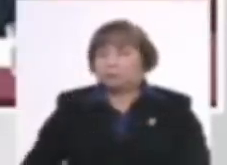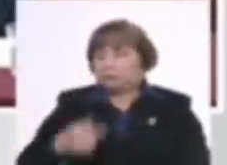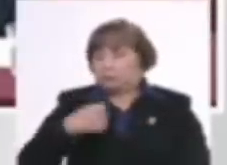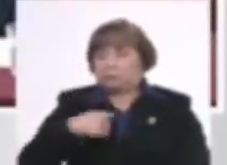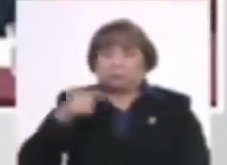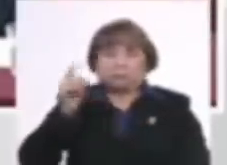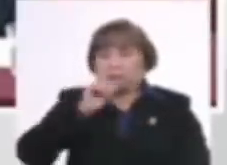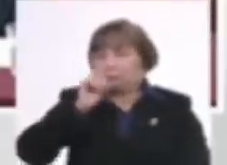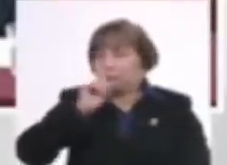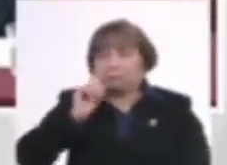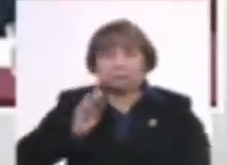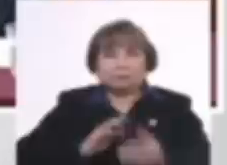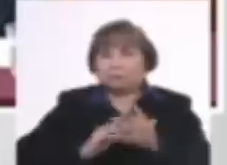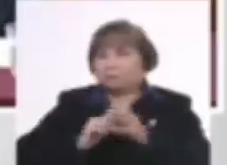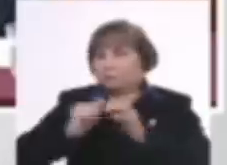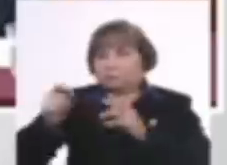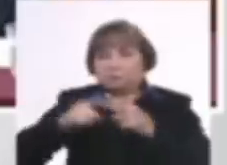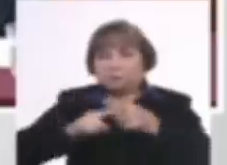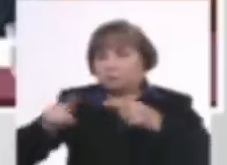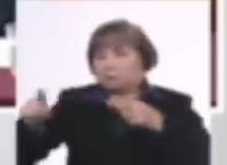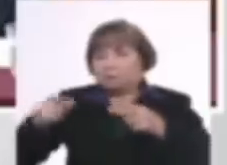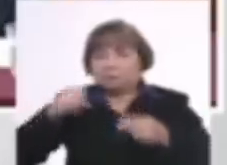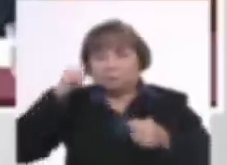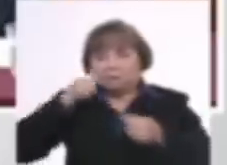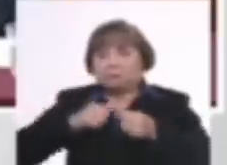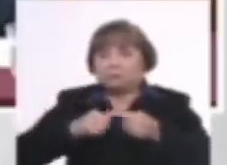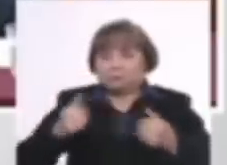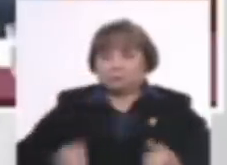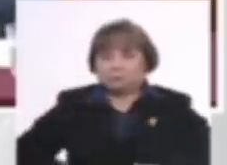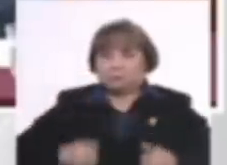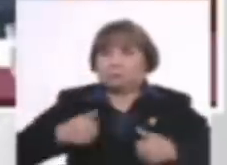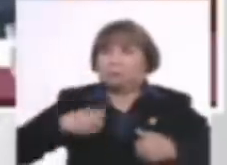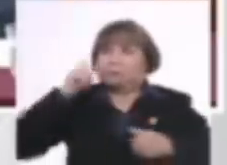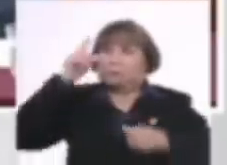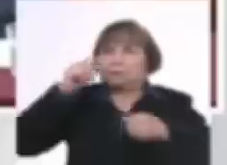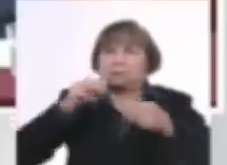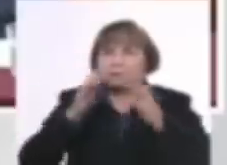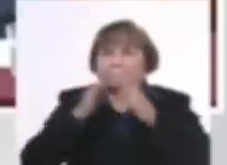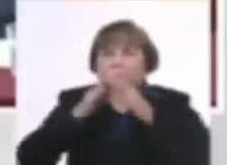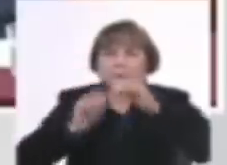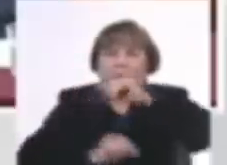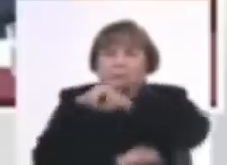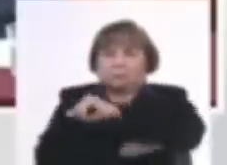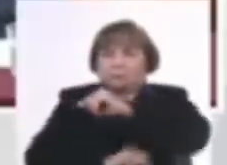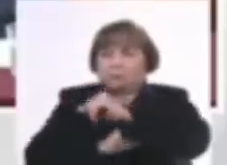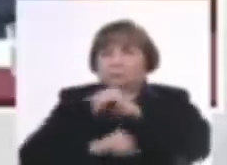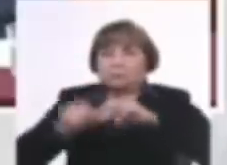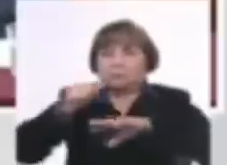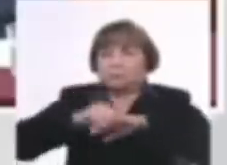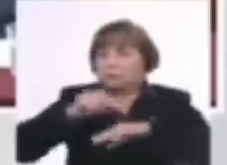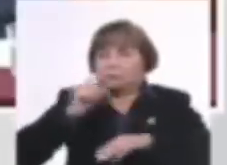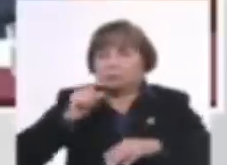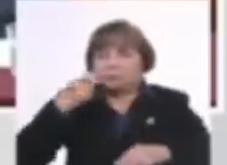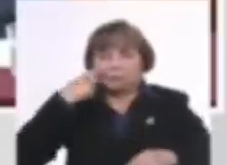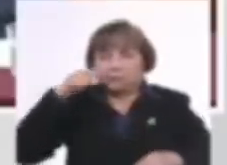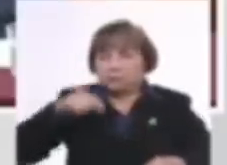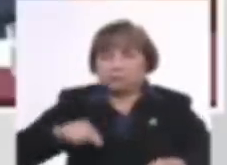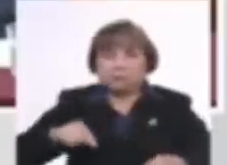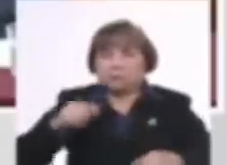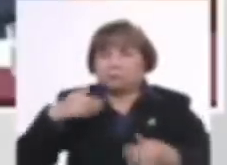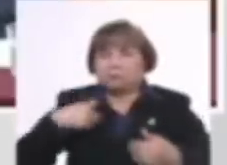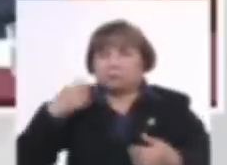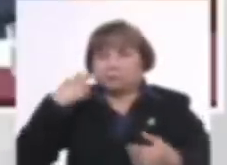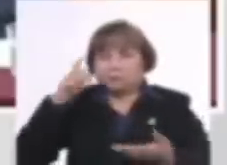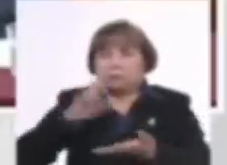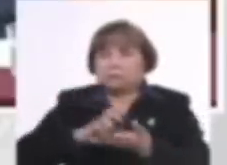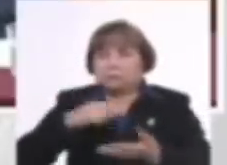yo no podía salir porque... Si recuerdo, él vive en Puente Piedra. Y ya le vuelvo a repetir, yo no conozco Lima.